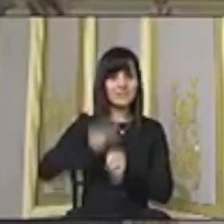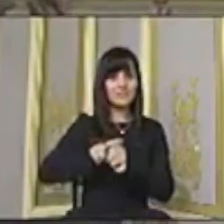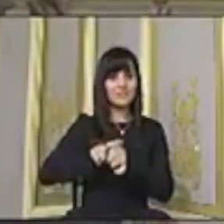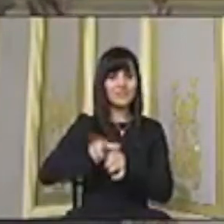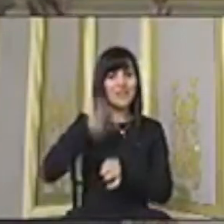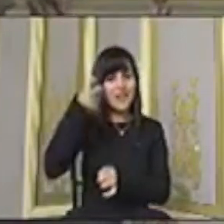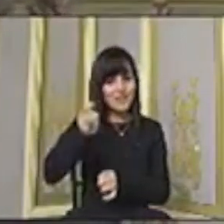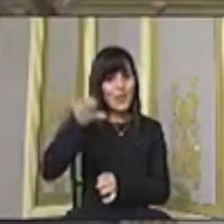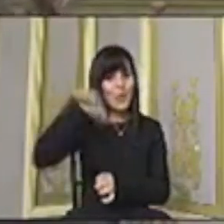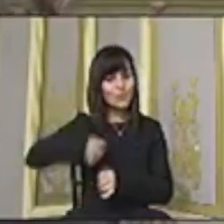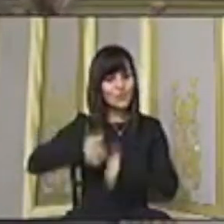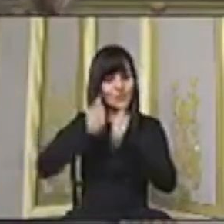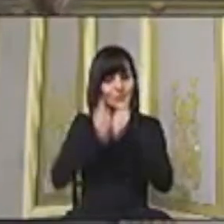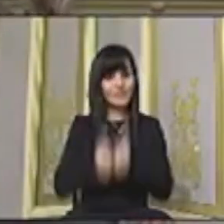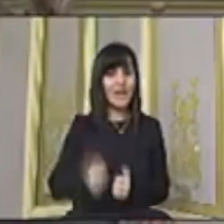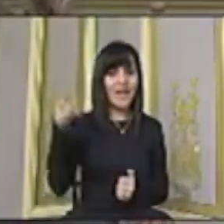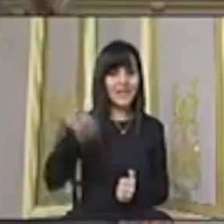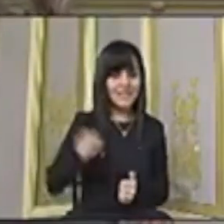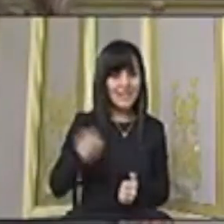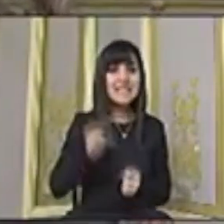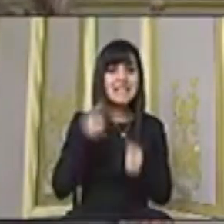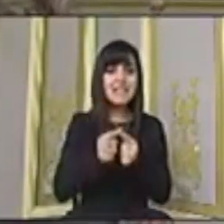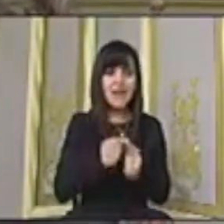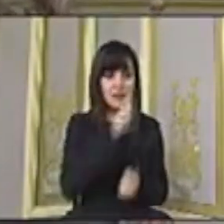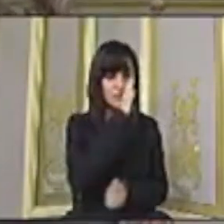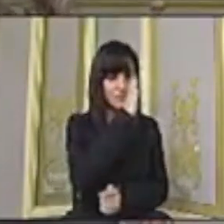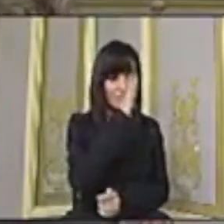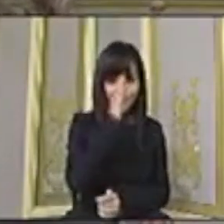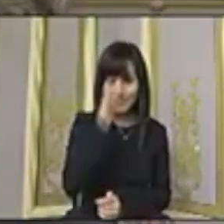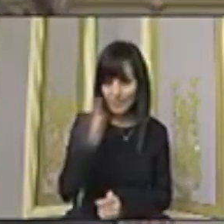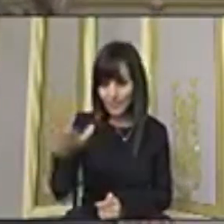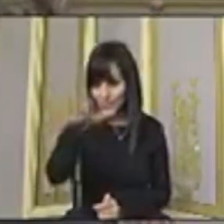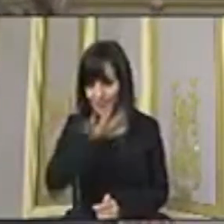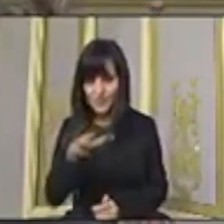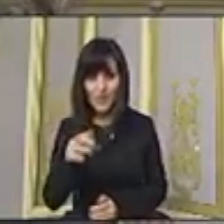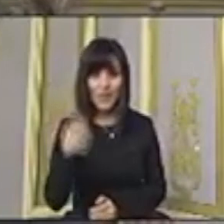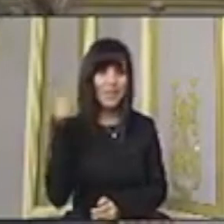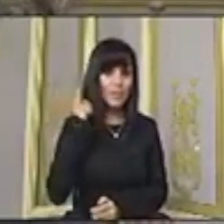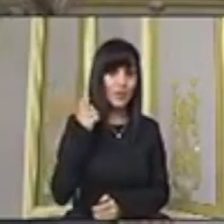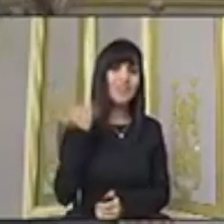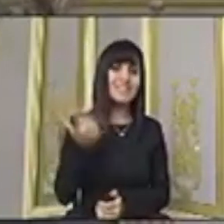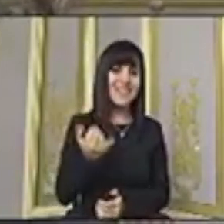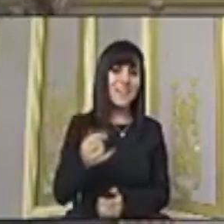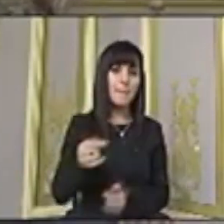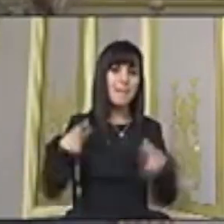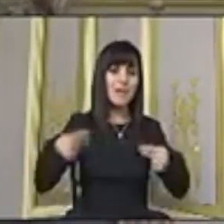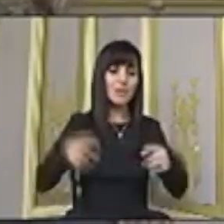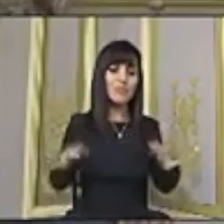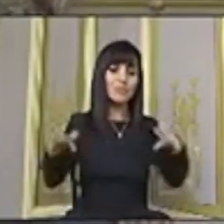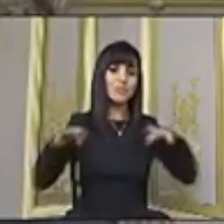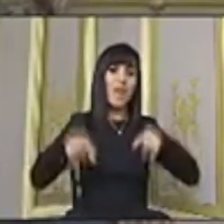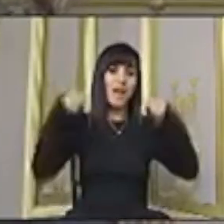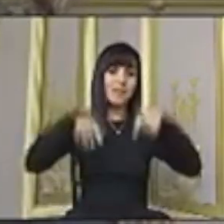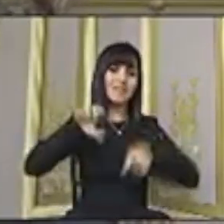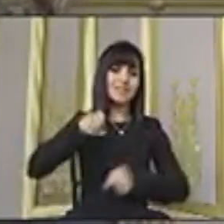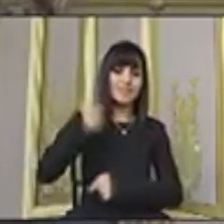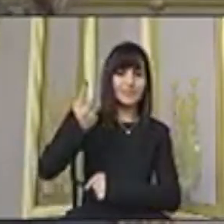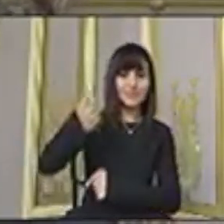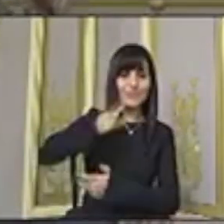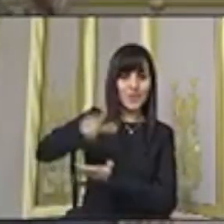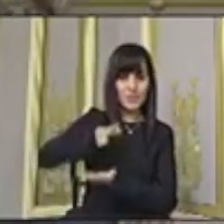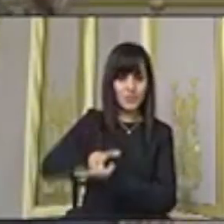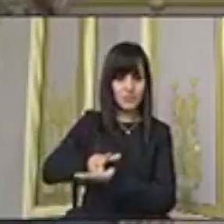presente en este recinto con los diputados y diputadas, miembros de la 61ª legislatura,